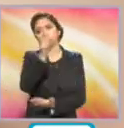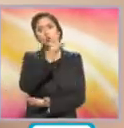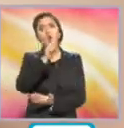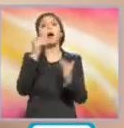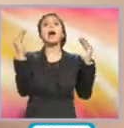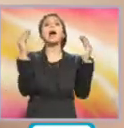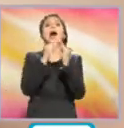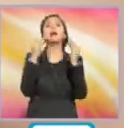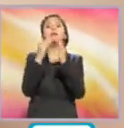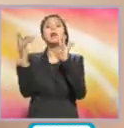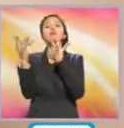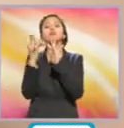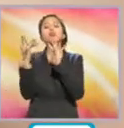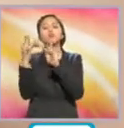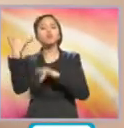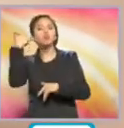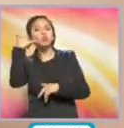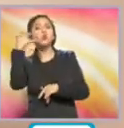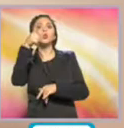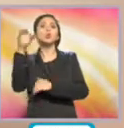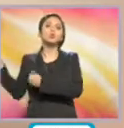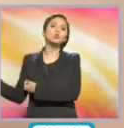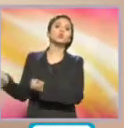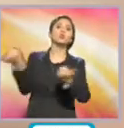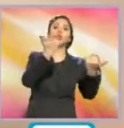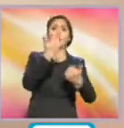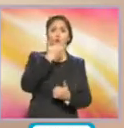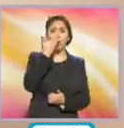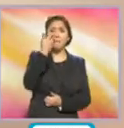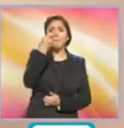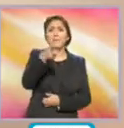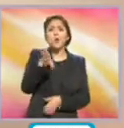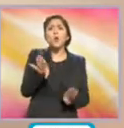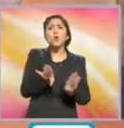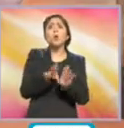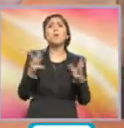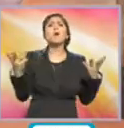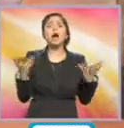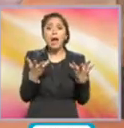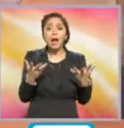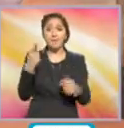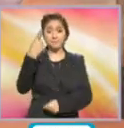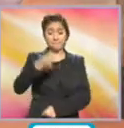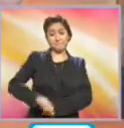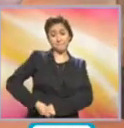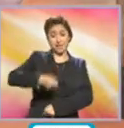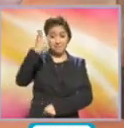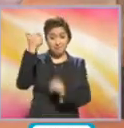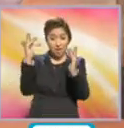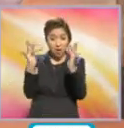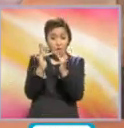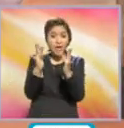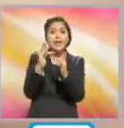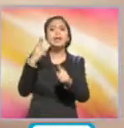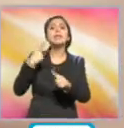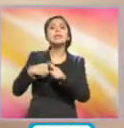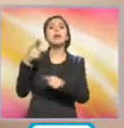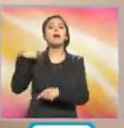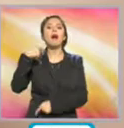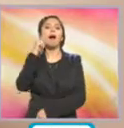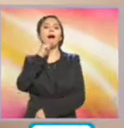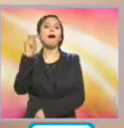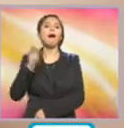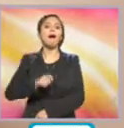vas a hacer para venderlas? Pues simplemente con todas las amistades. De verdad, empiezas por ahí y